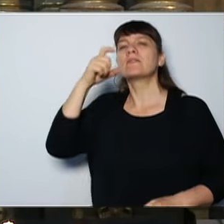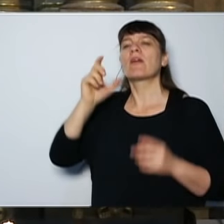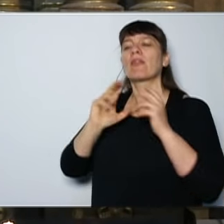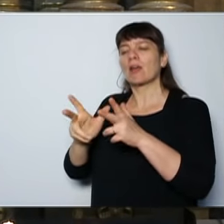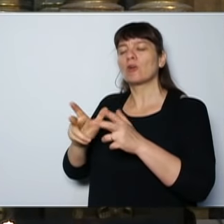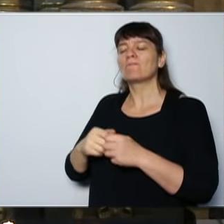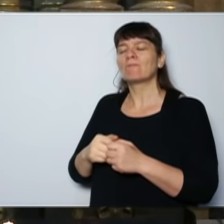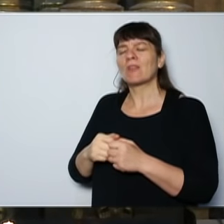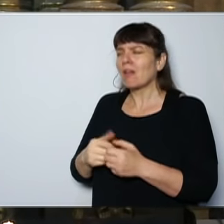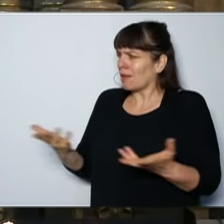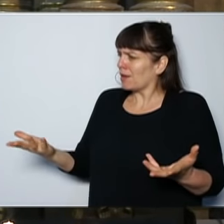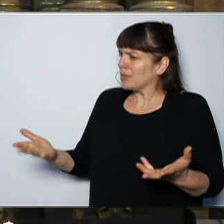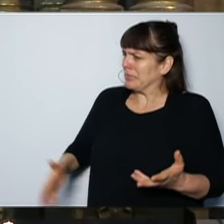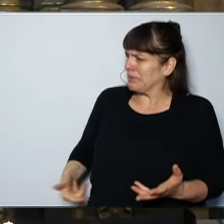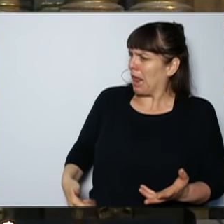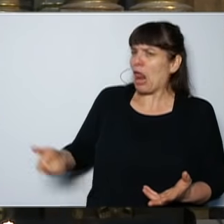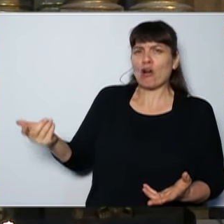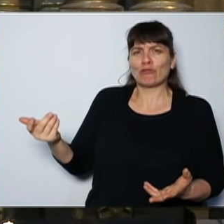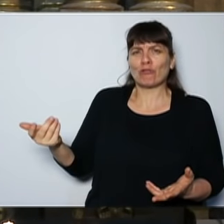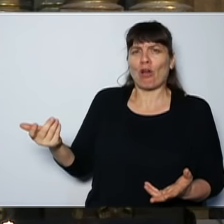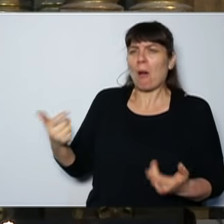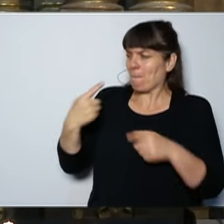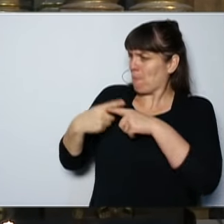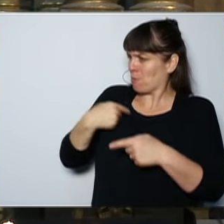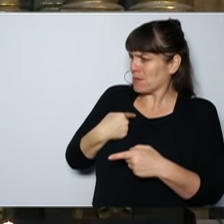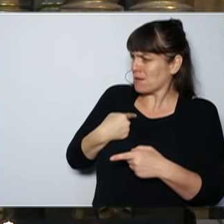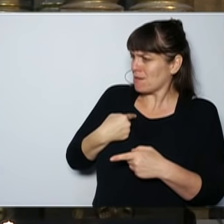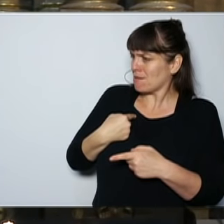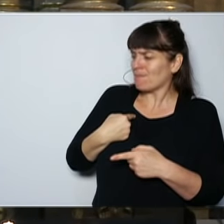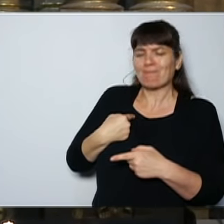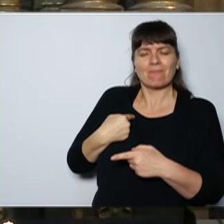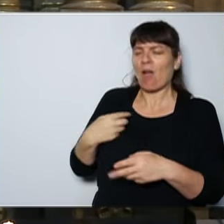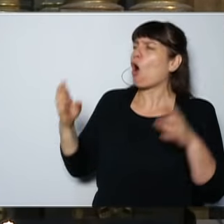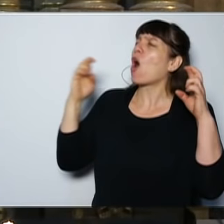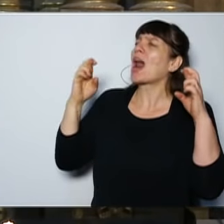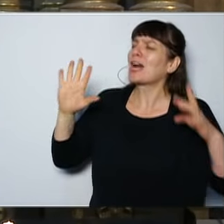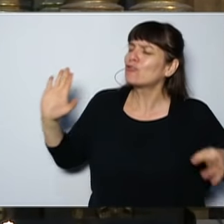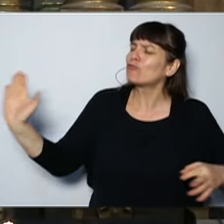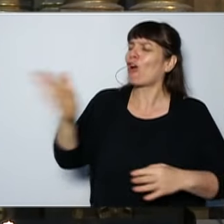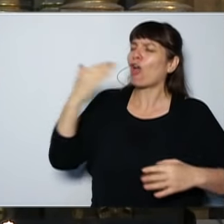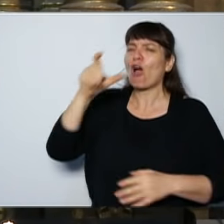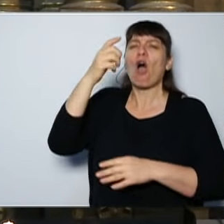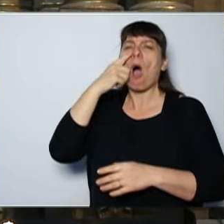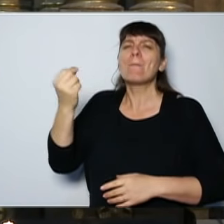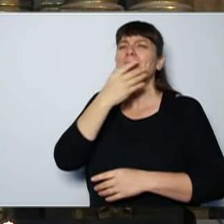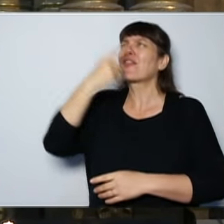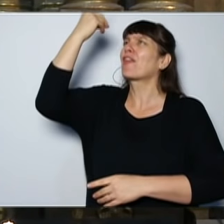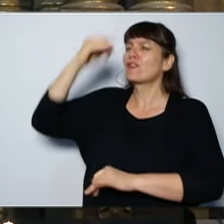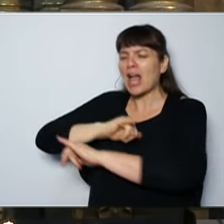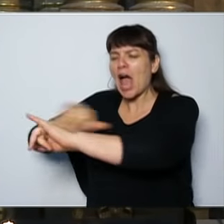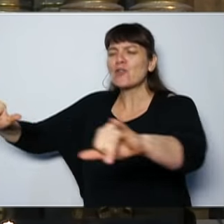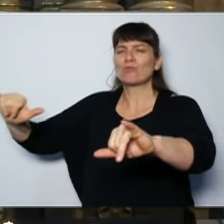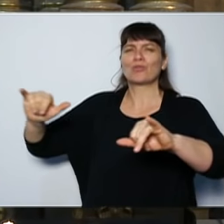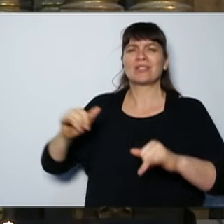respondió: ¿Acaso estás celoso a causa de mí? Ojalá todos fueran profetas en